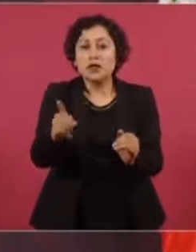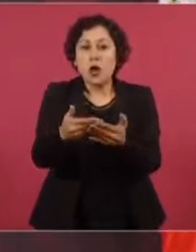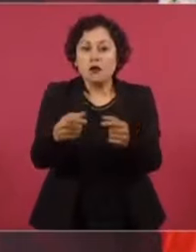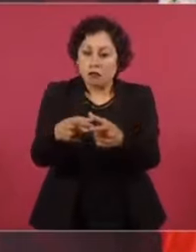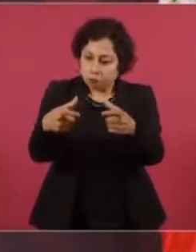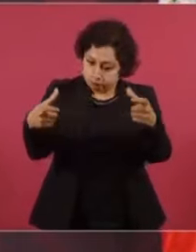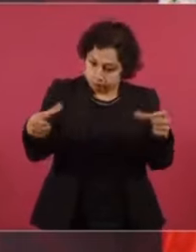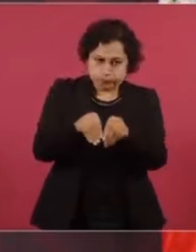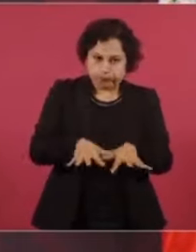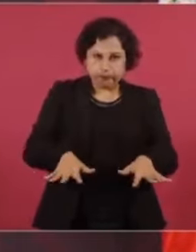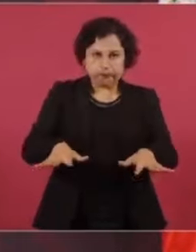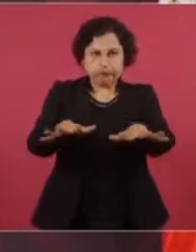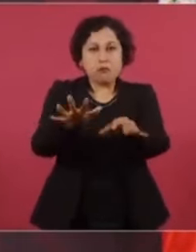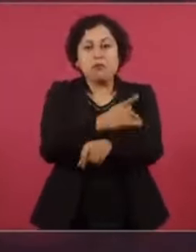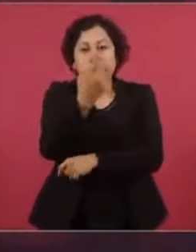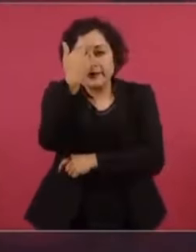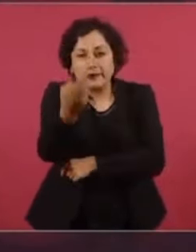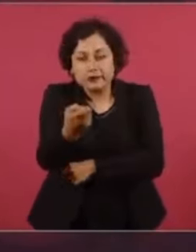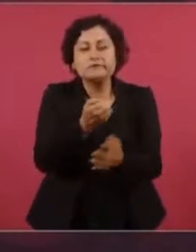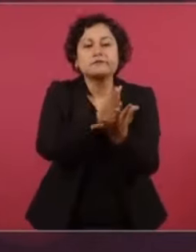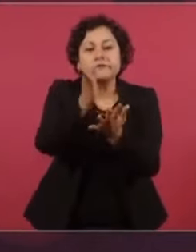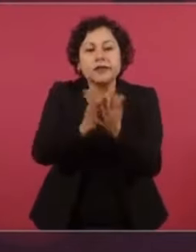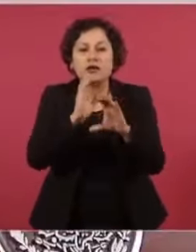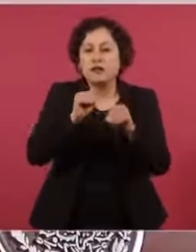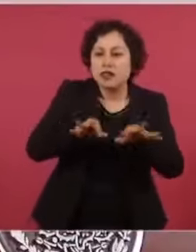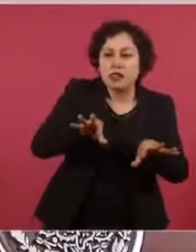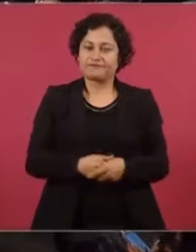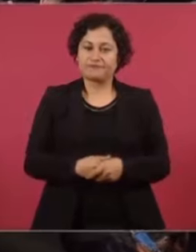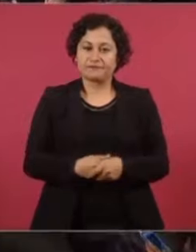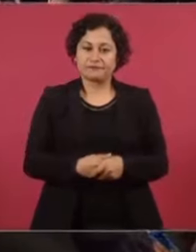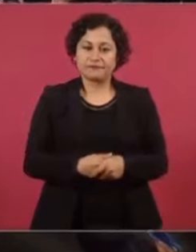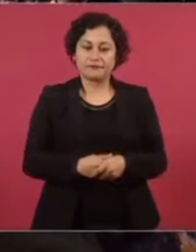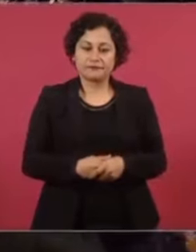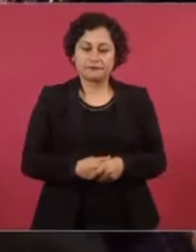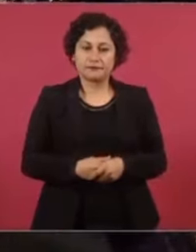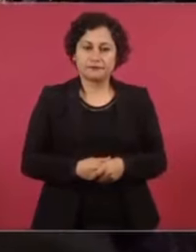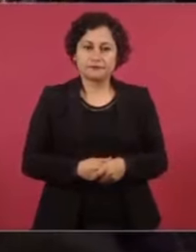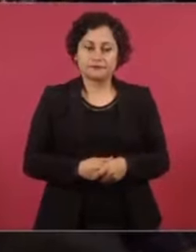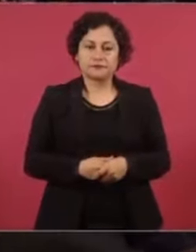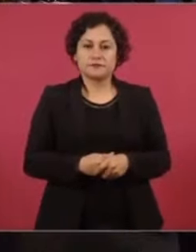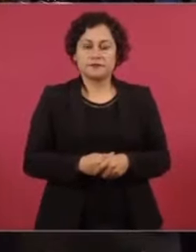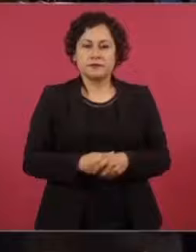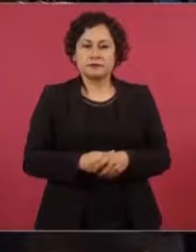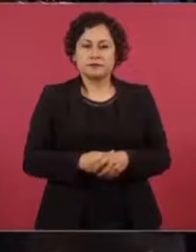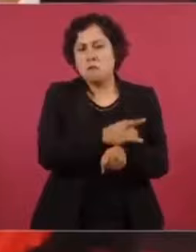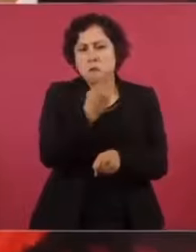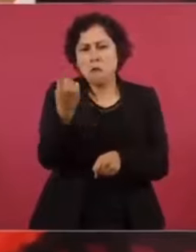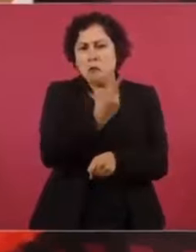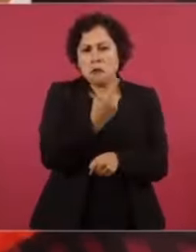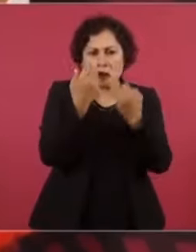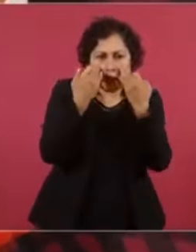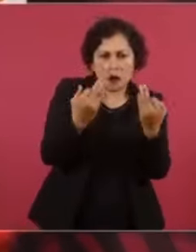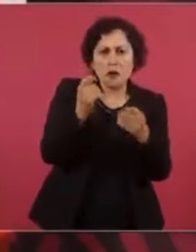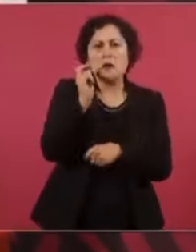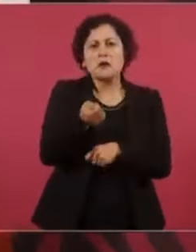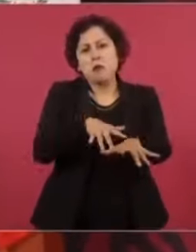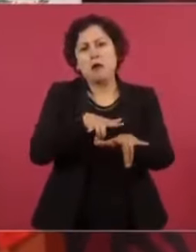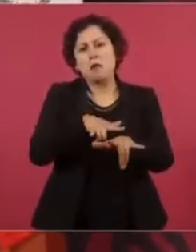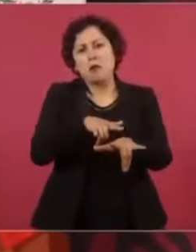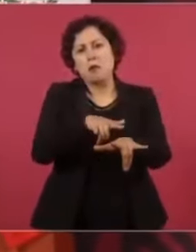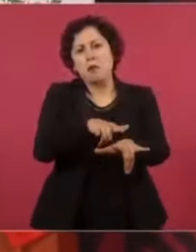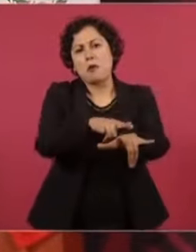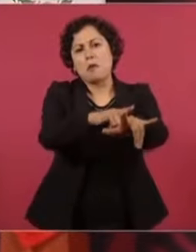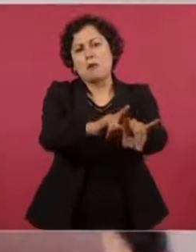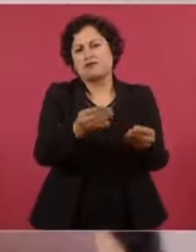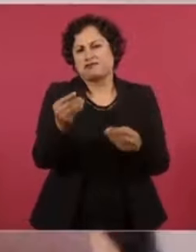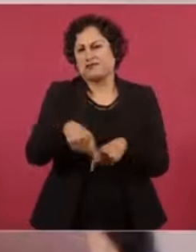es eso, es el bombardeo de los meses. También el hecho que hay más automóviles, tarda más la gente en